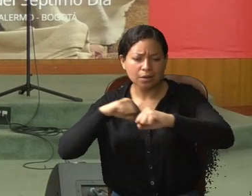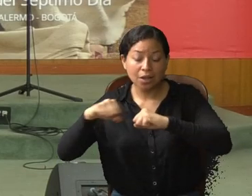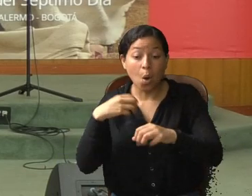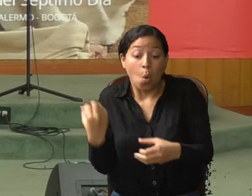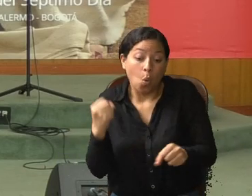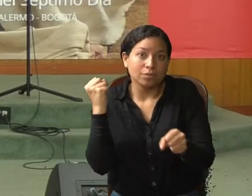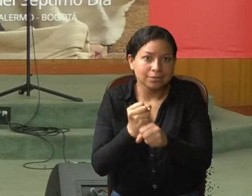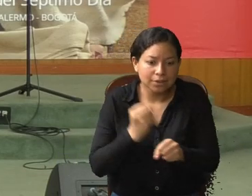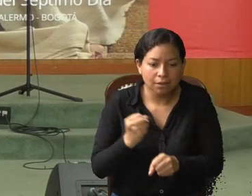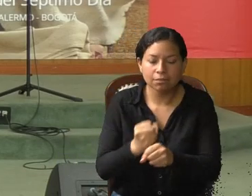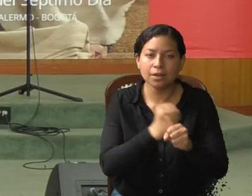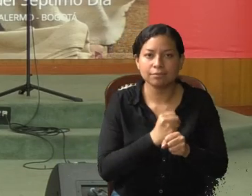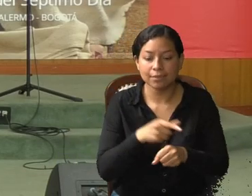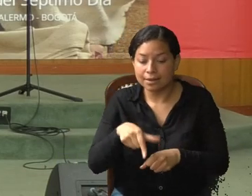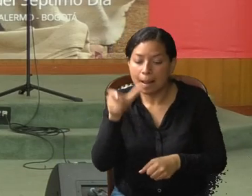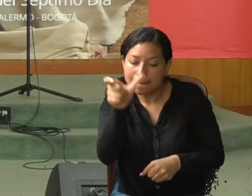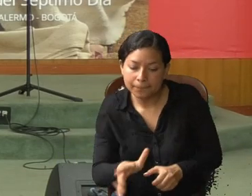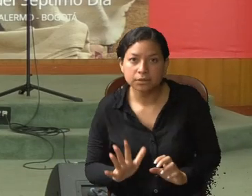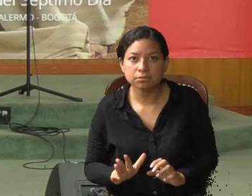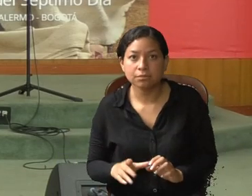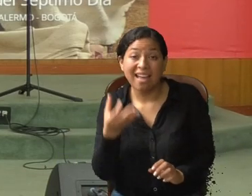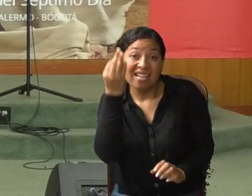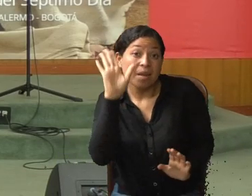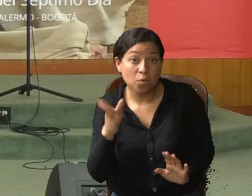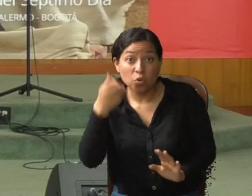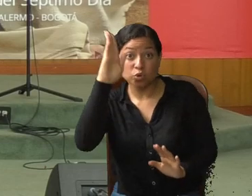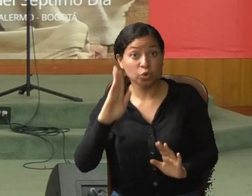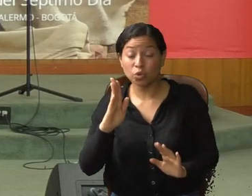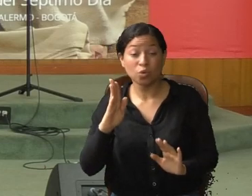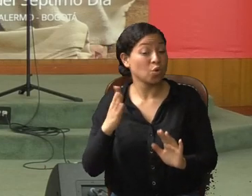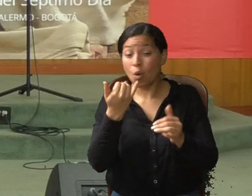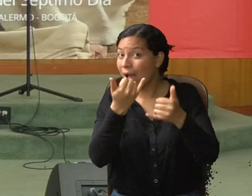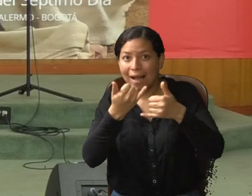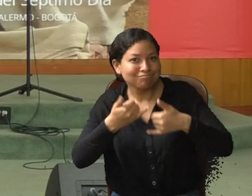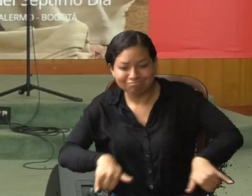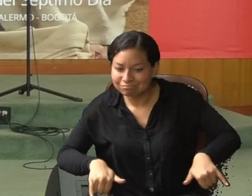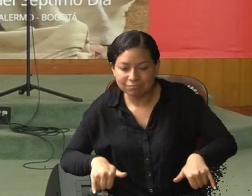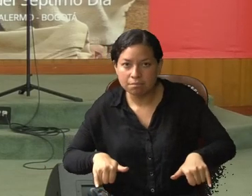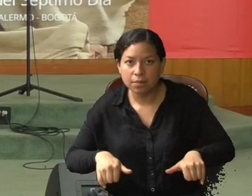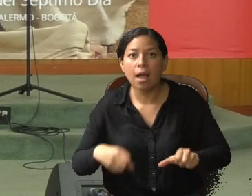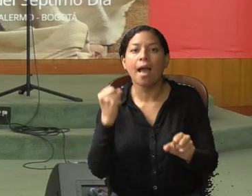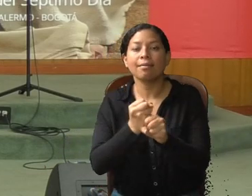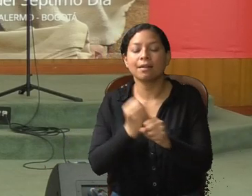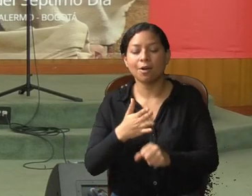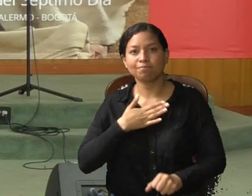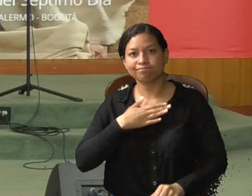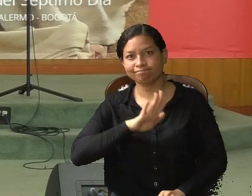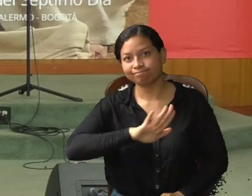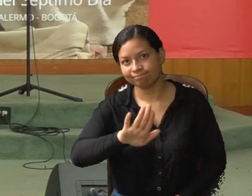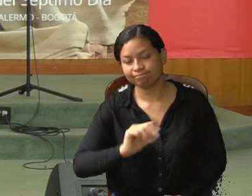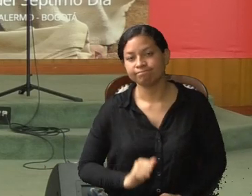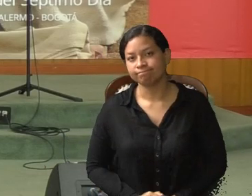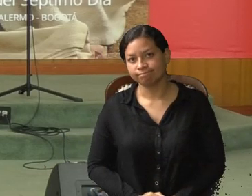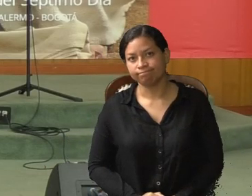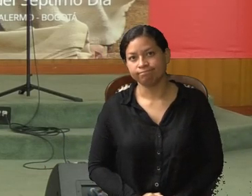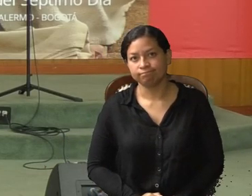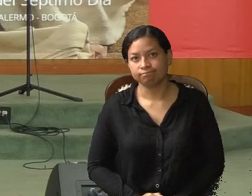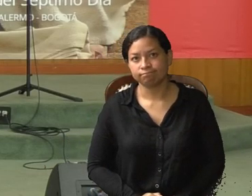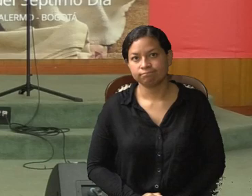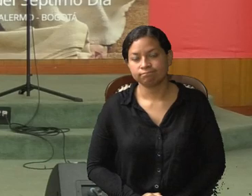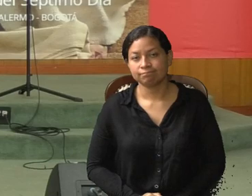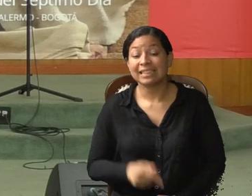la obra en nosotros. De hecho, el camino de la perfección, el camino de la excelencia es un camino de eternidad,